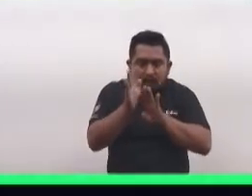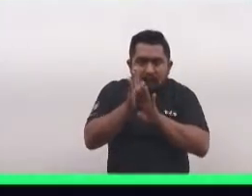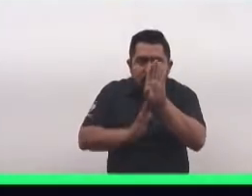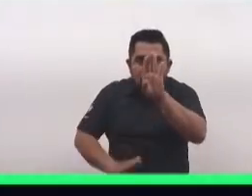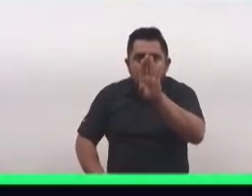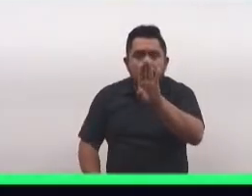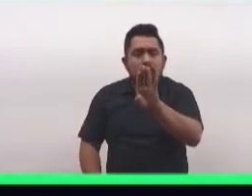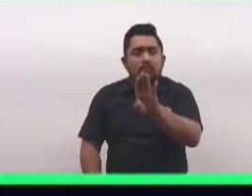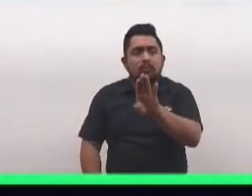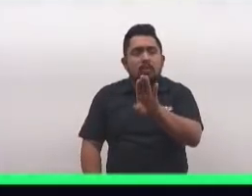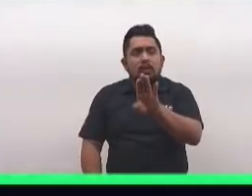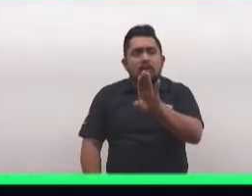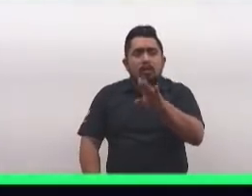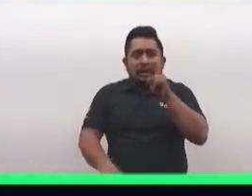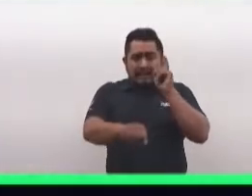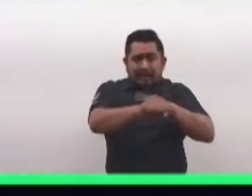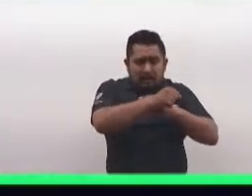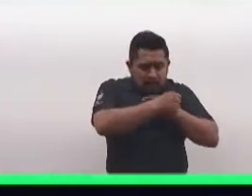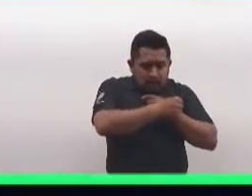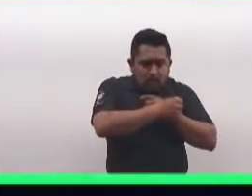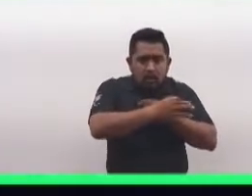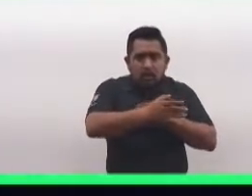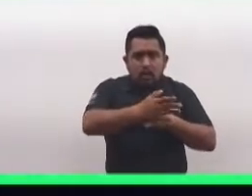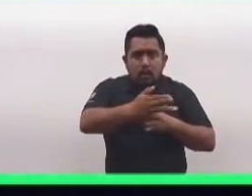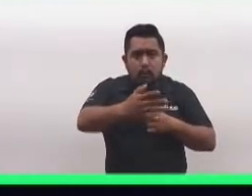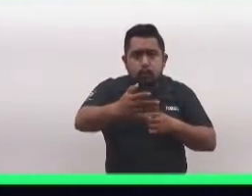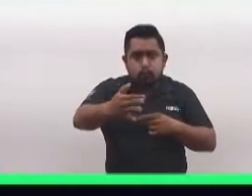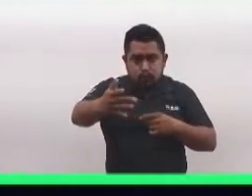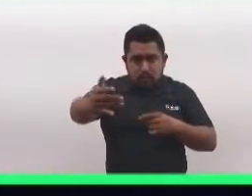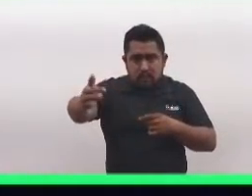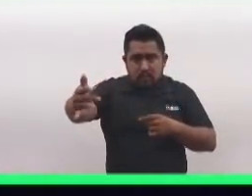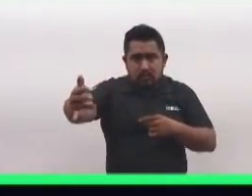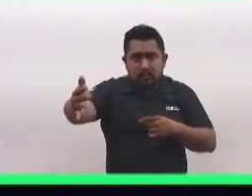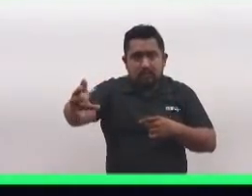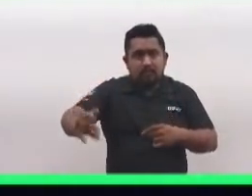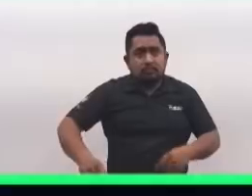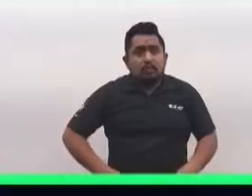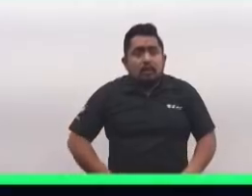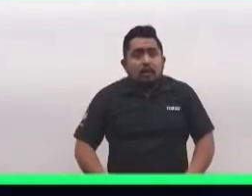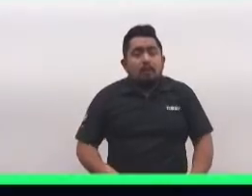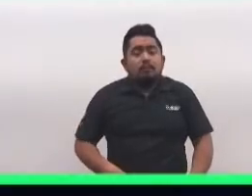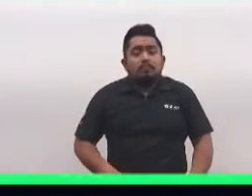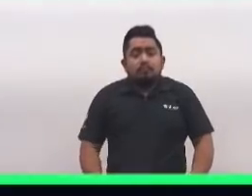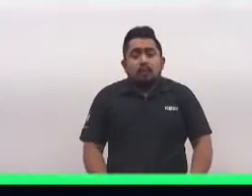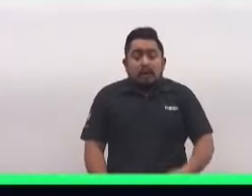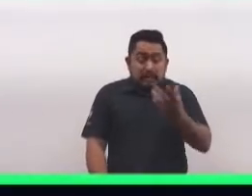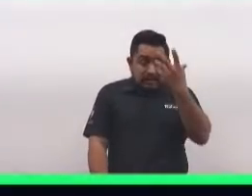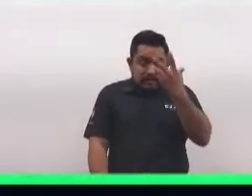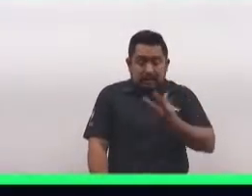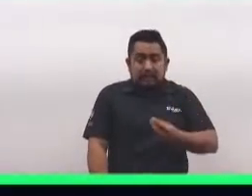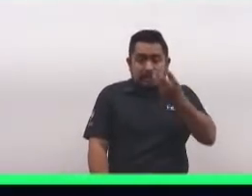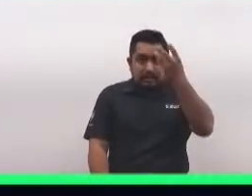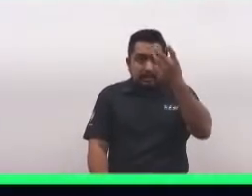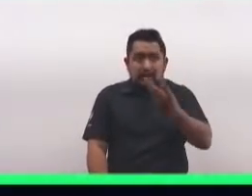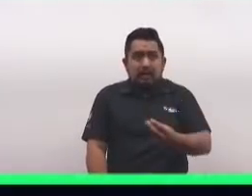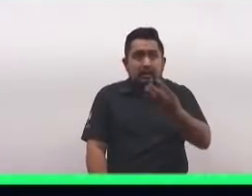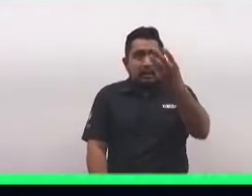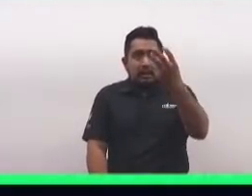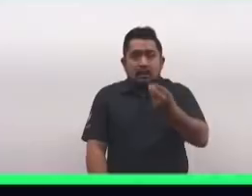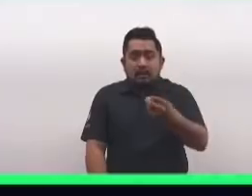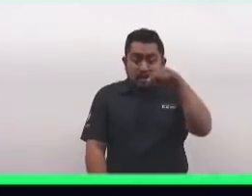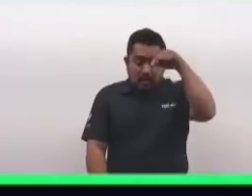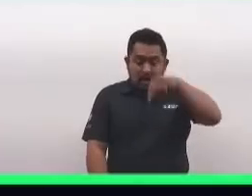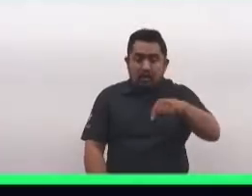qué ha pasado con todo este tiempo que ha transcurrido todos los días del año da